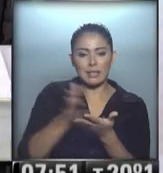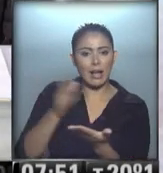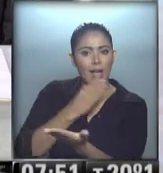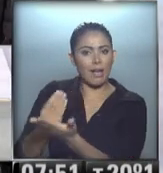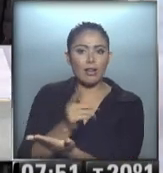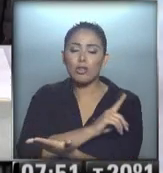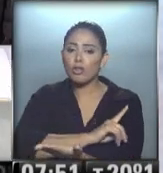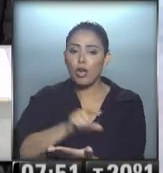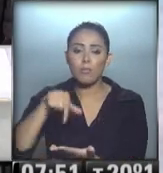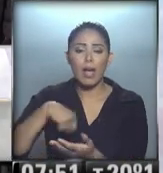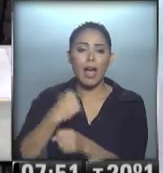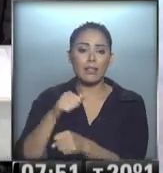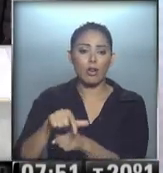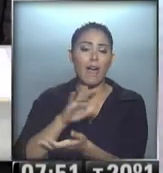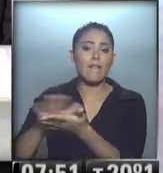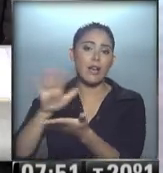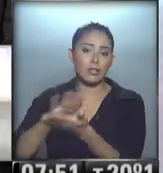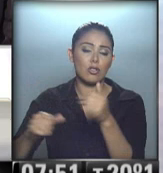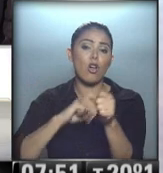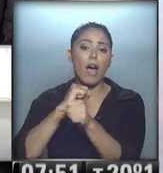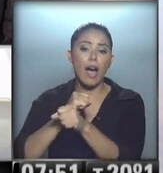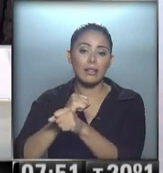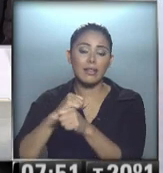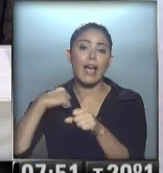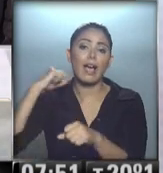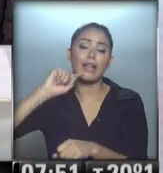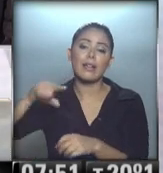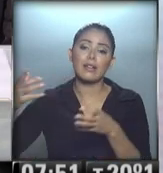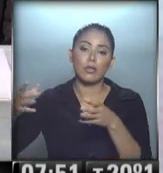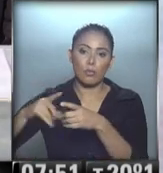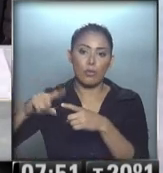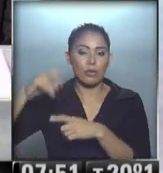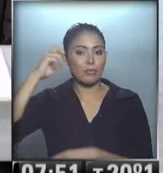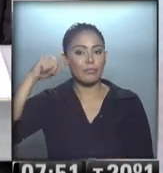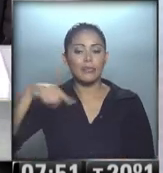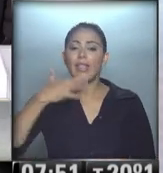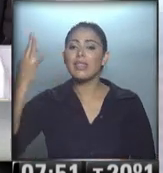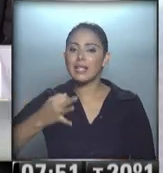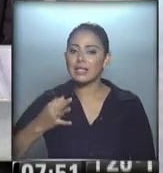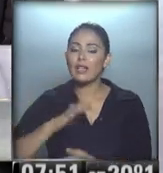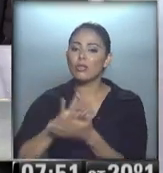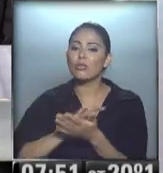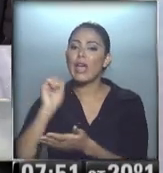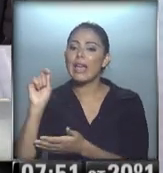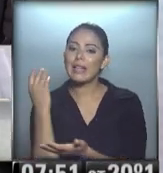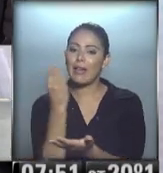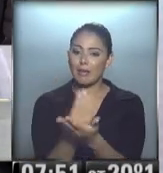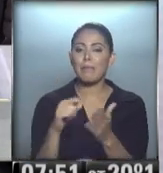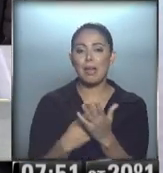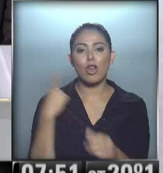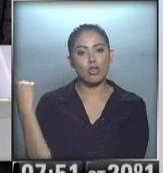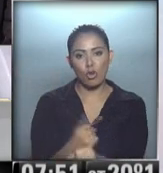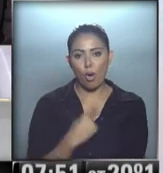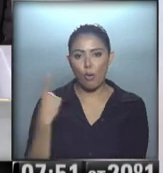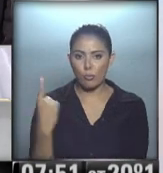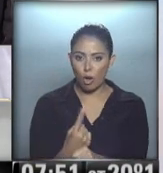lugar que va a quedar vacante hasta tanto la Unión Cívica Radical resuelva quién será la persona que ocupe, pero no puede